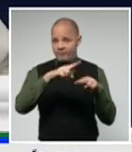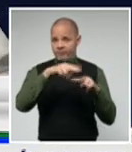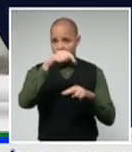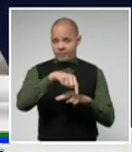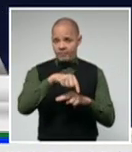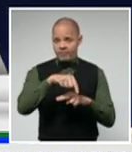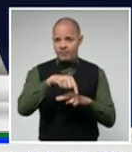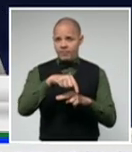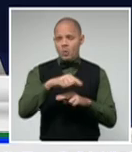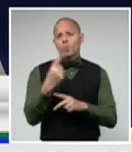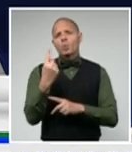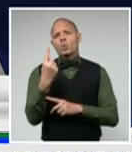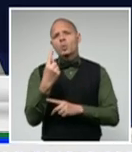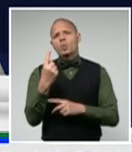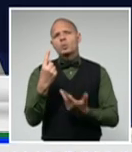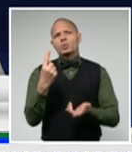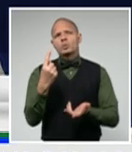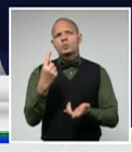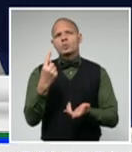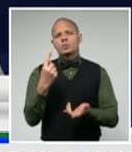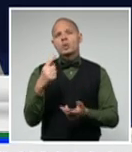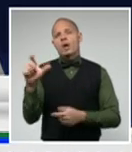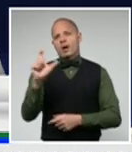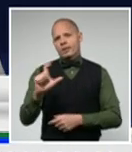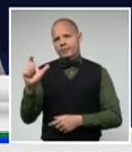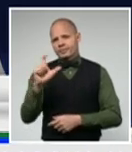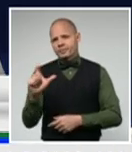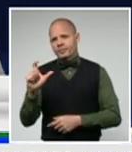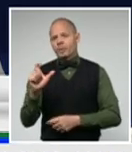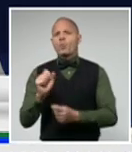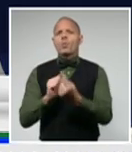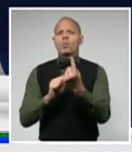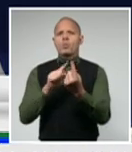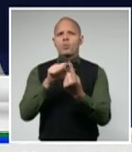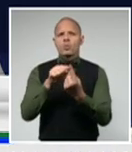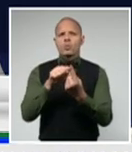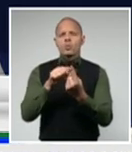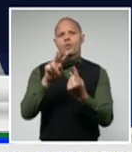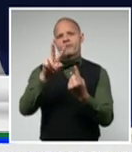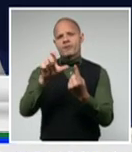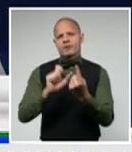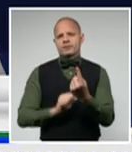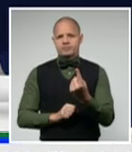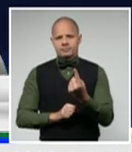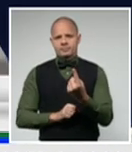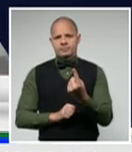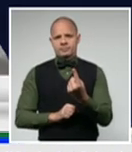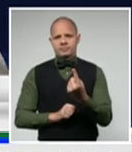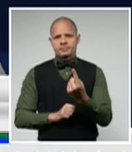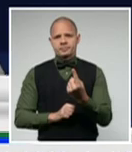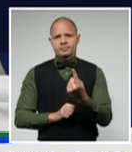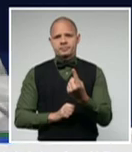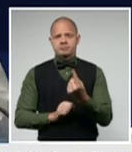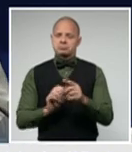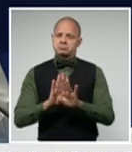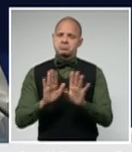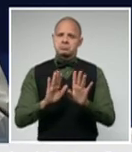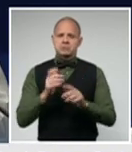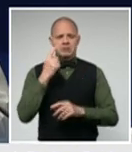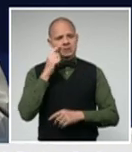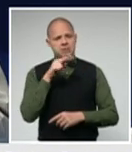y 1 en un hospital de Camagüey y 1 en Villa Clara. Con la evolución de los